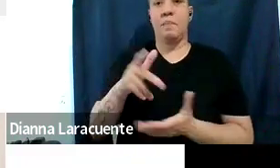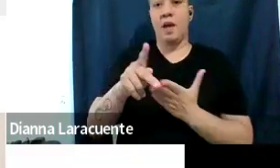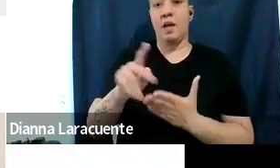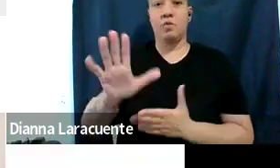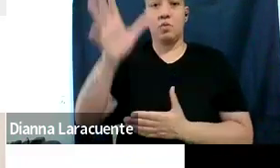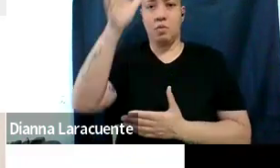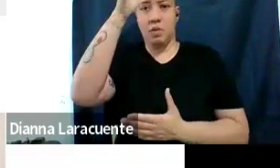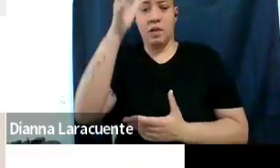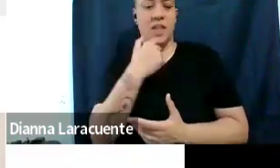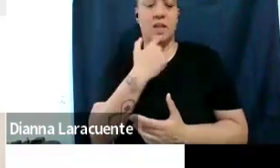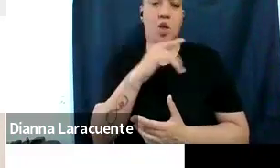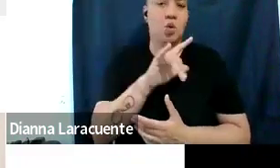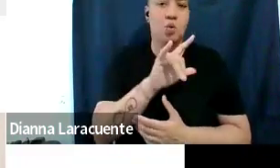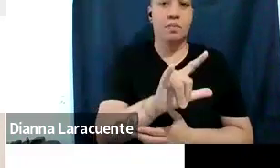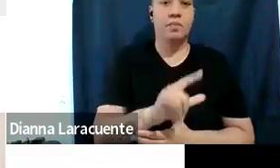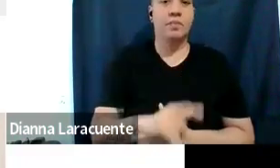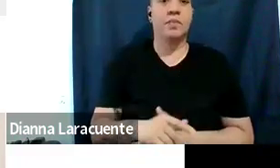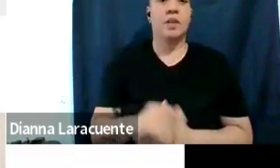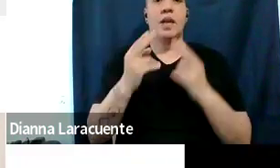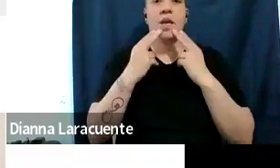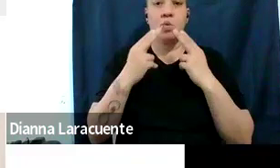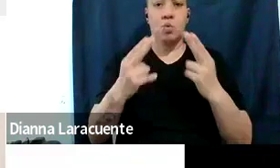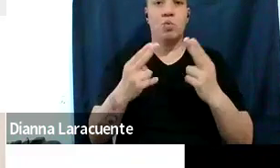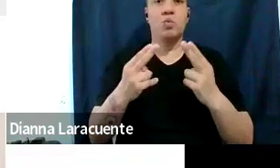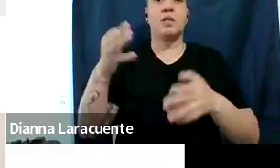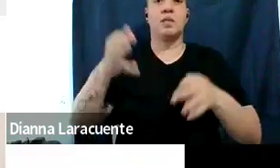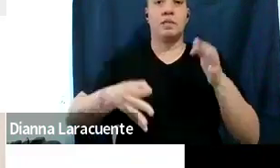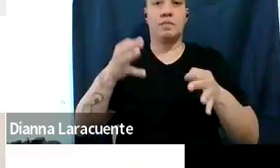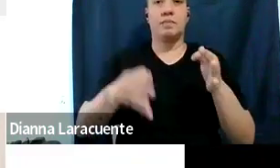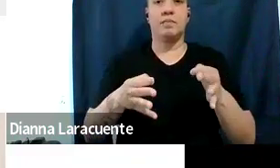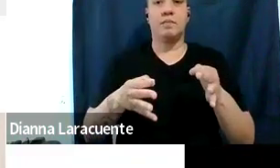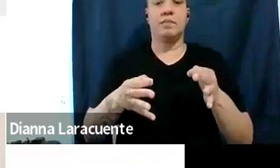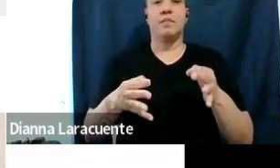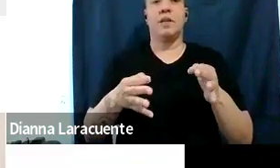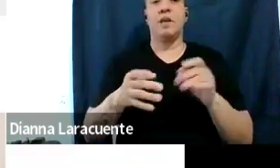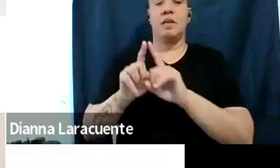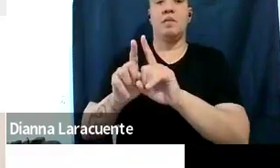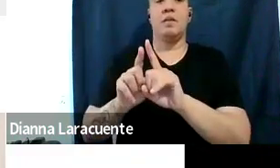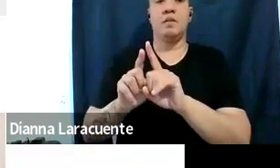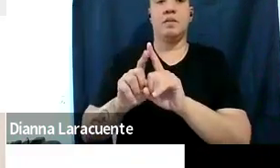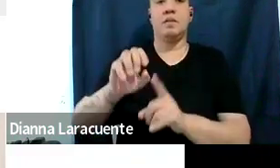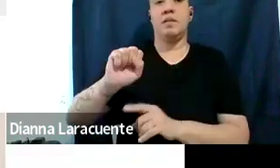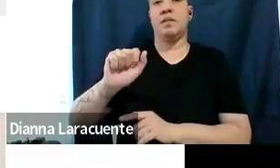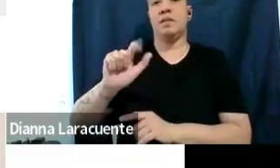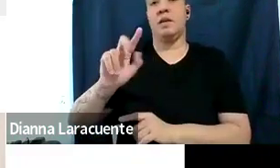que no lo quería, pero él sale inocente en el juicio, se va con Salvador Braudo del gobernador